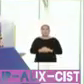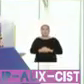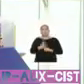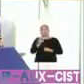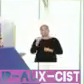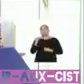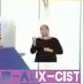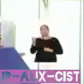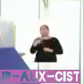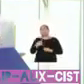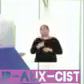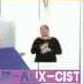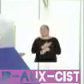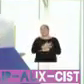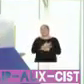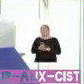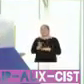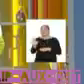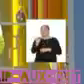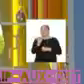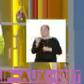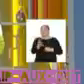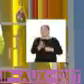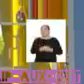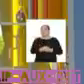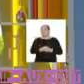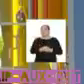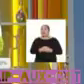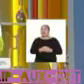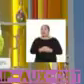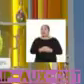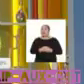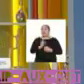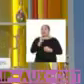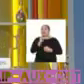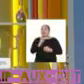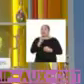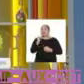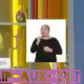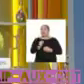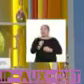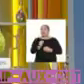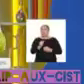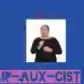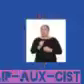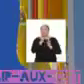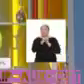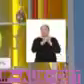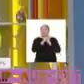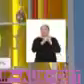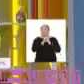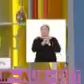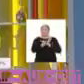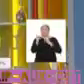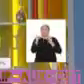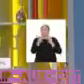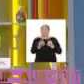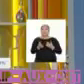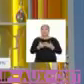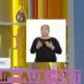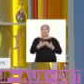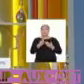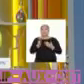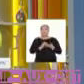No me digas que se va a demorar igual. Eh, no. Este video se descarga al toque. Vamos,